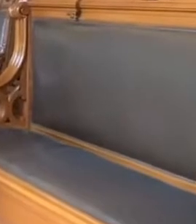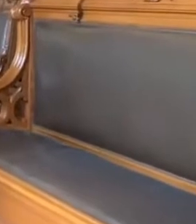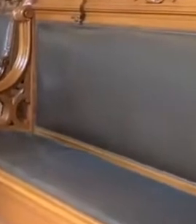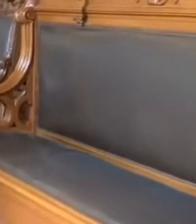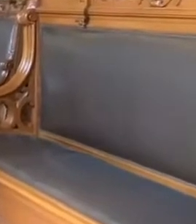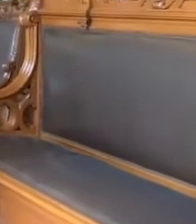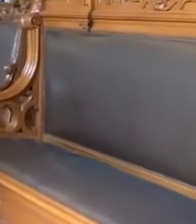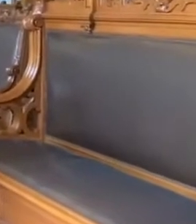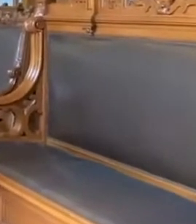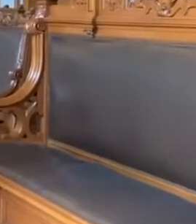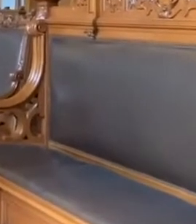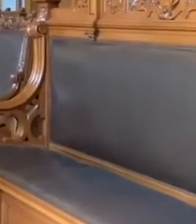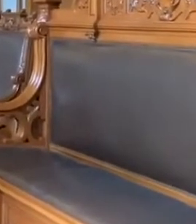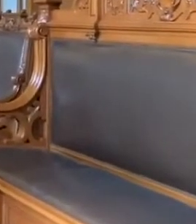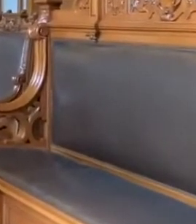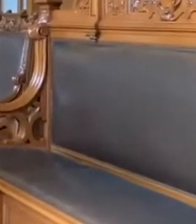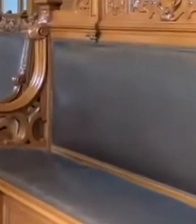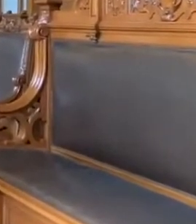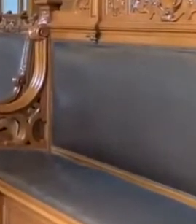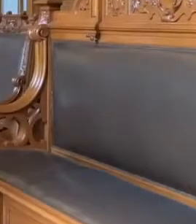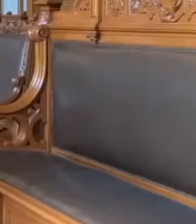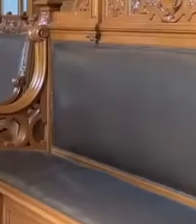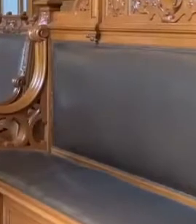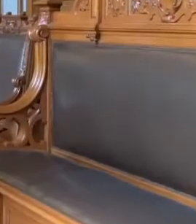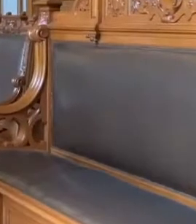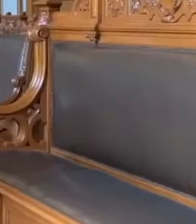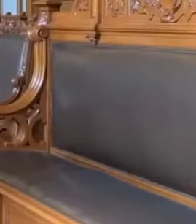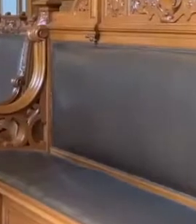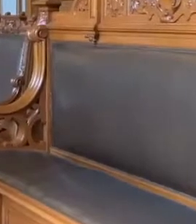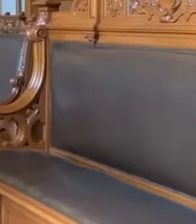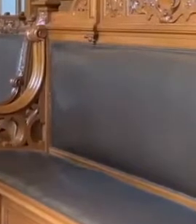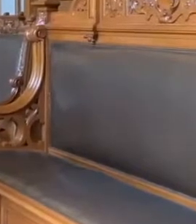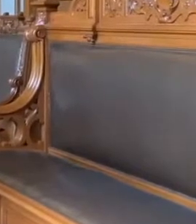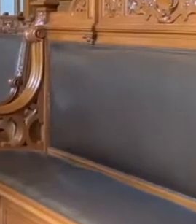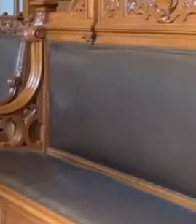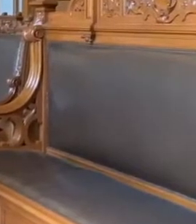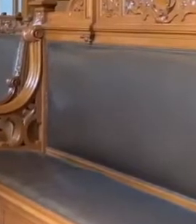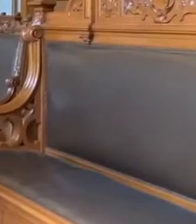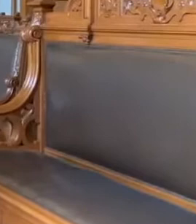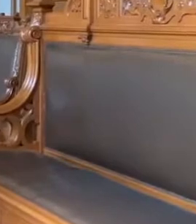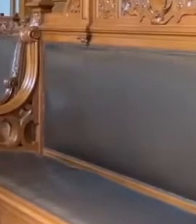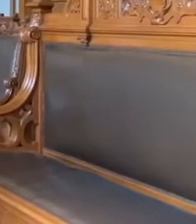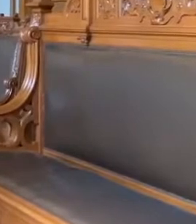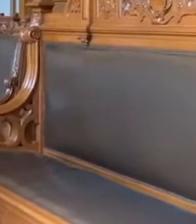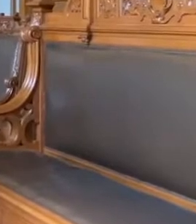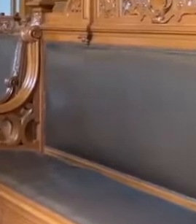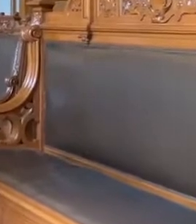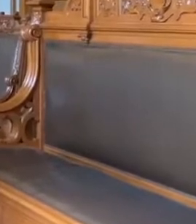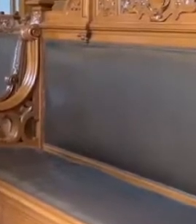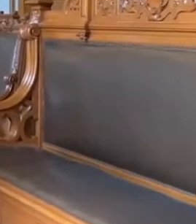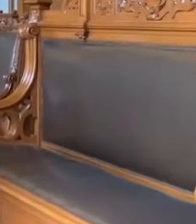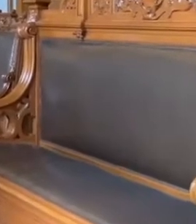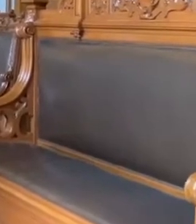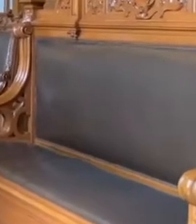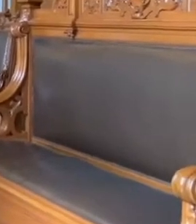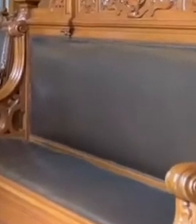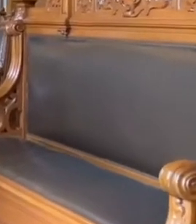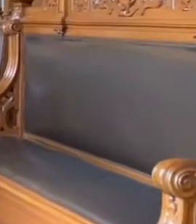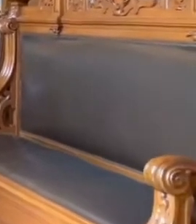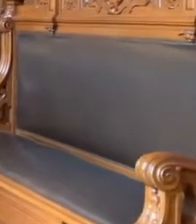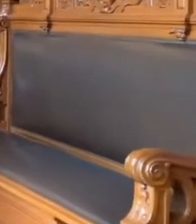los mandatarios, colegas del mundo que me hablaron, que me